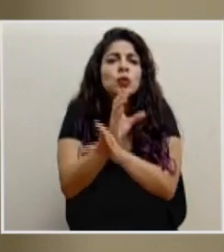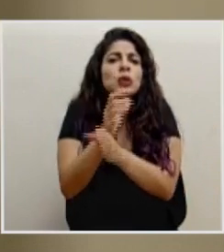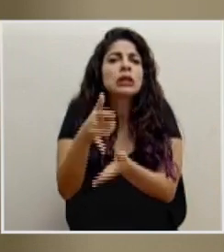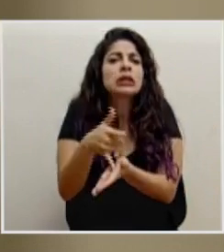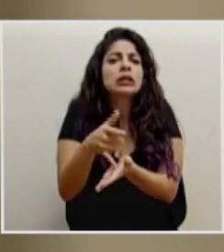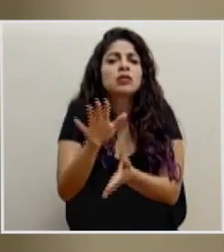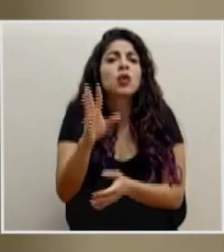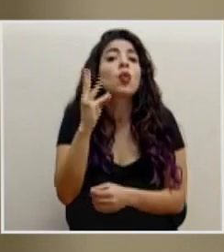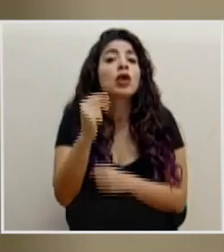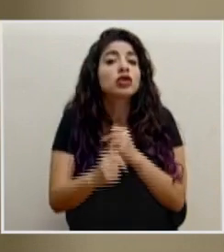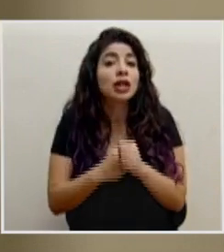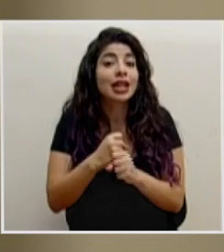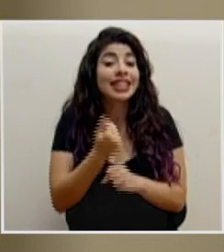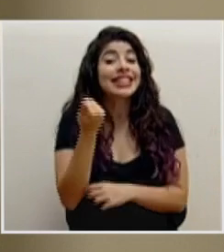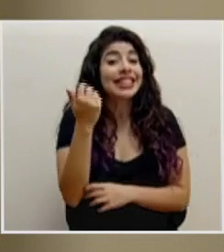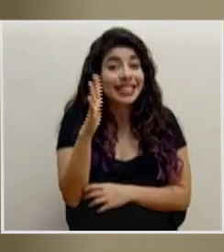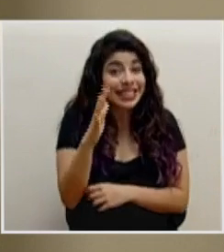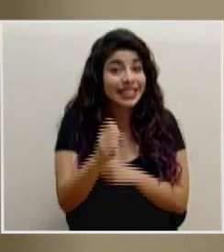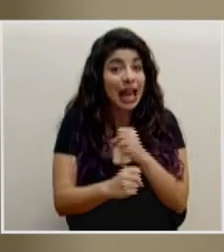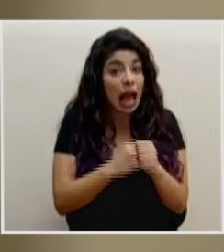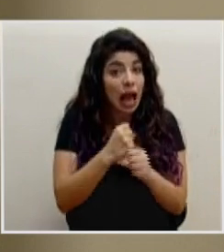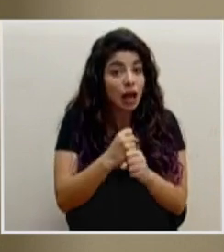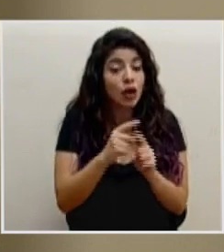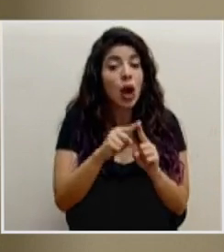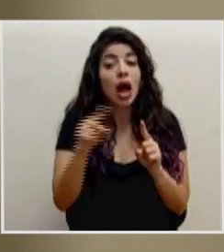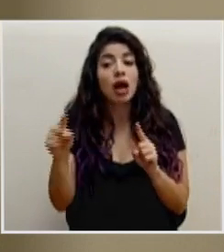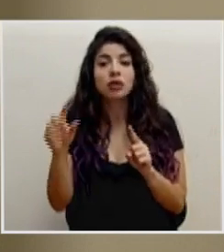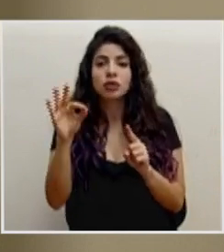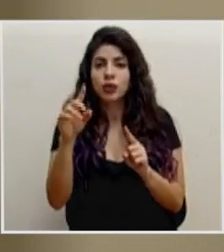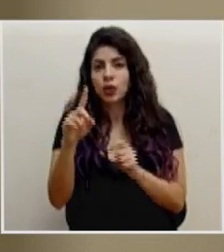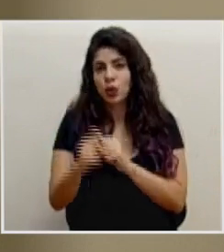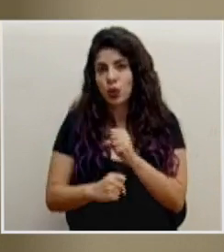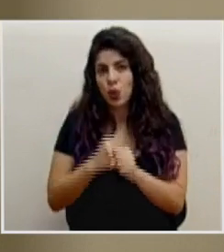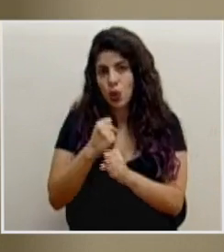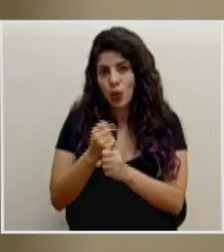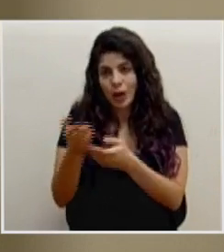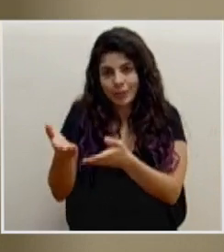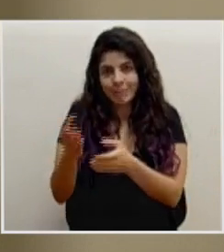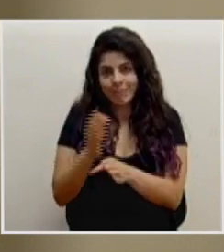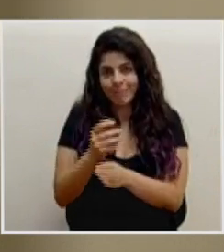con edades que van desde los 15 hasta los 91 años.